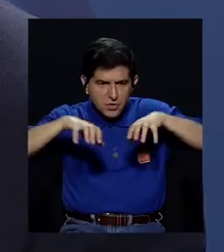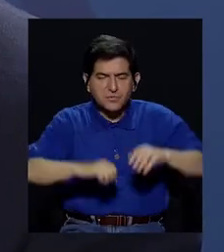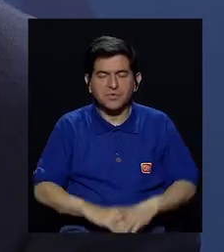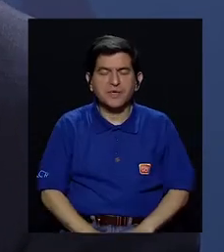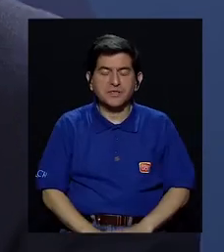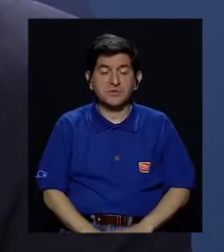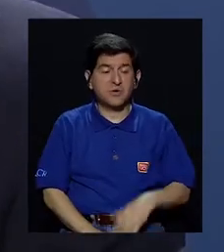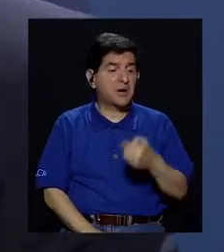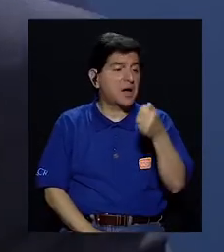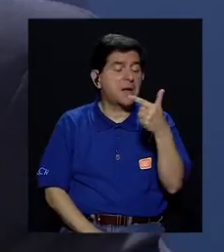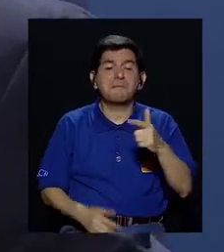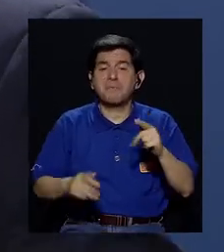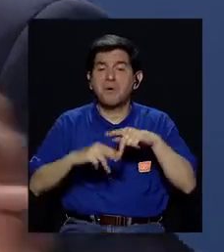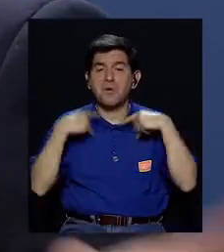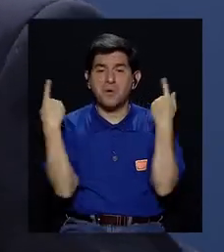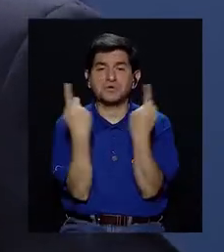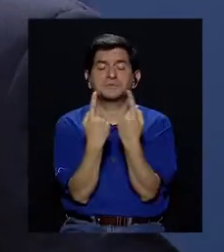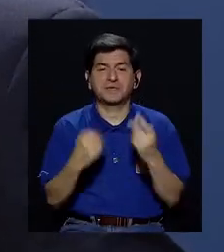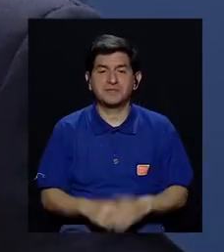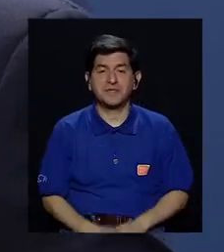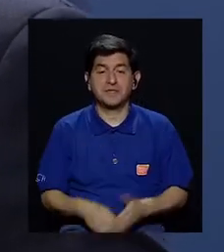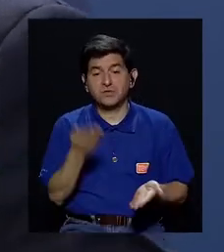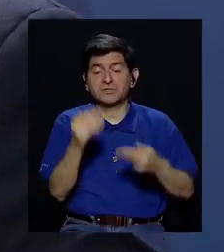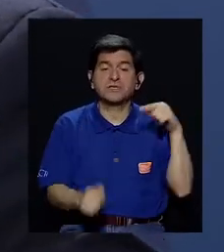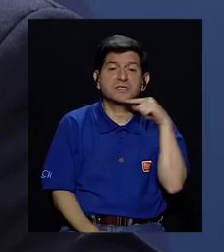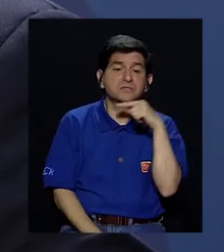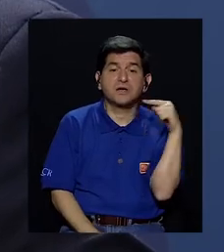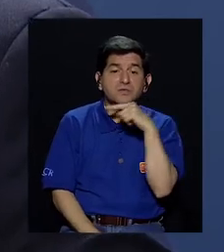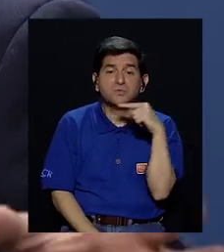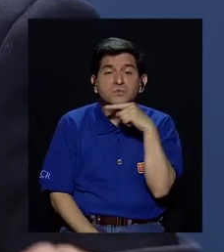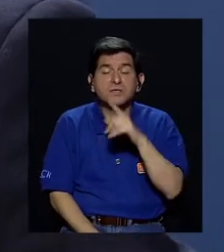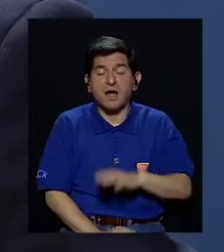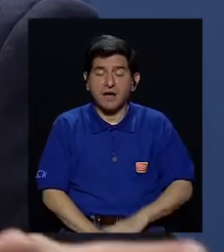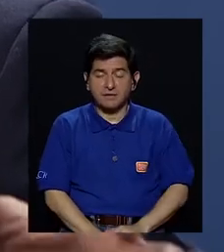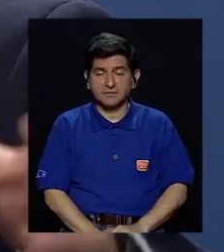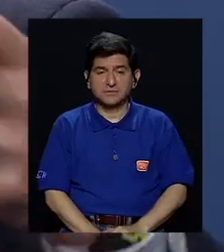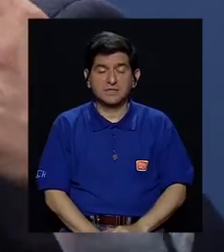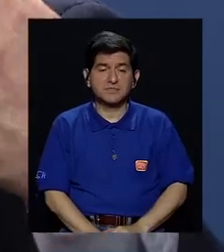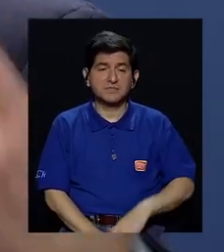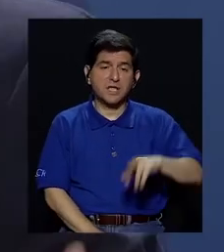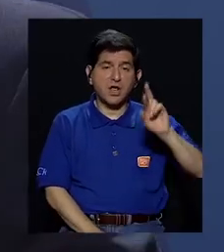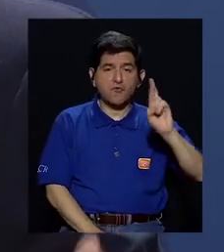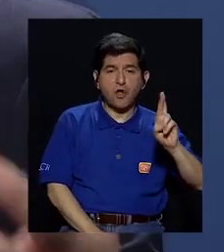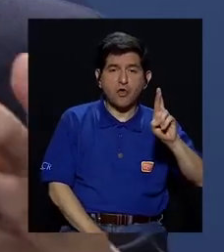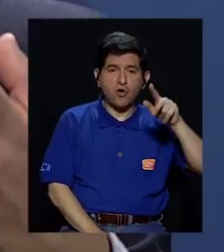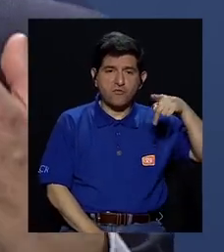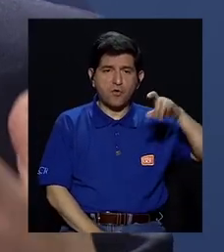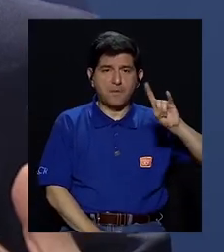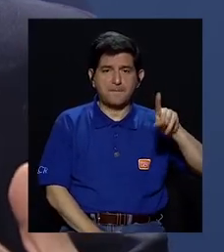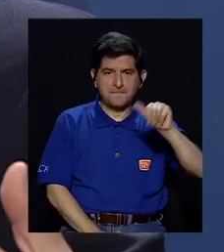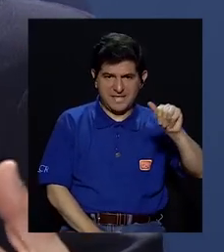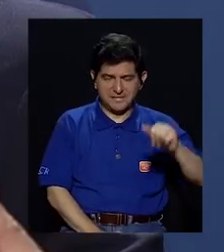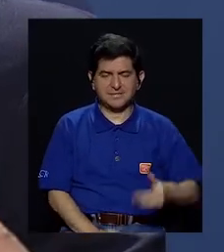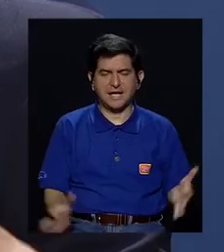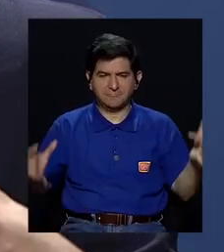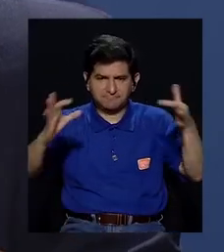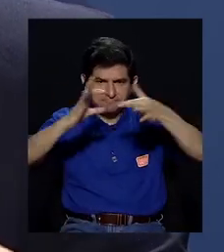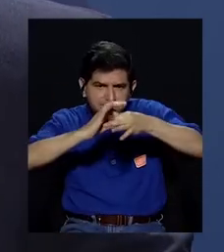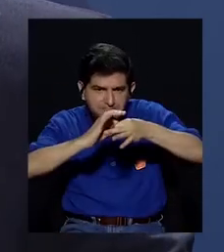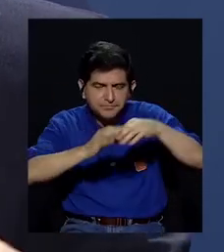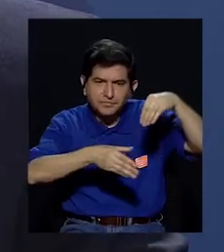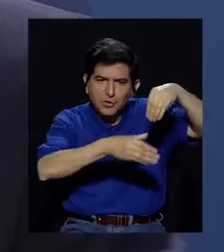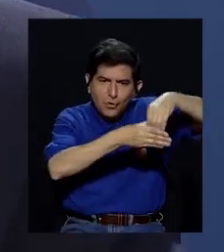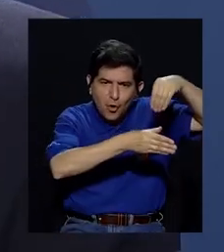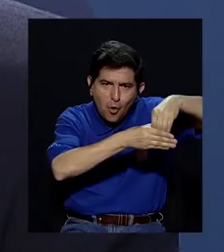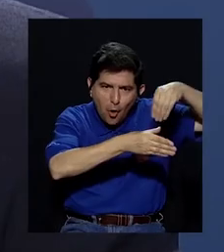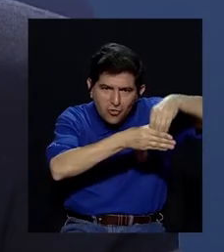a pocos partidos en micro sistemas exactamente puede ser la unidad social cristiana si en este caso rolls o pisa logra articular